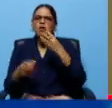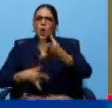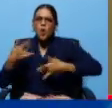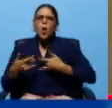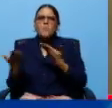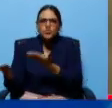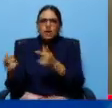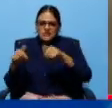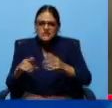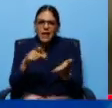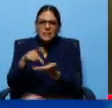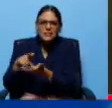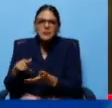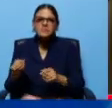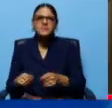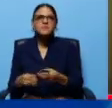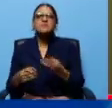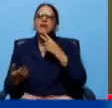sientes?